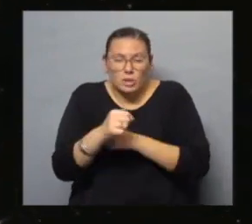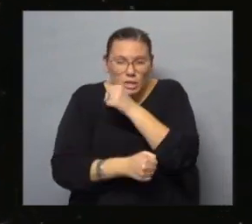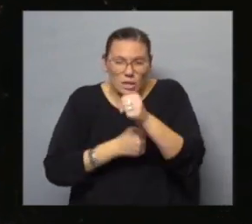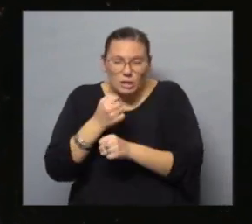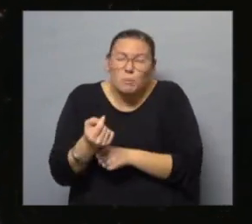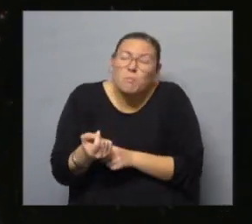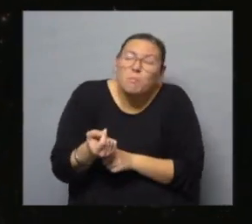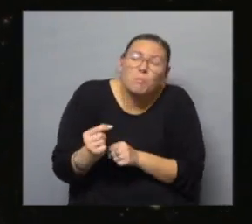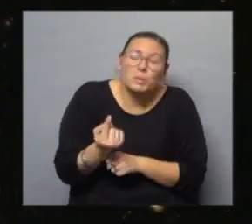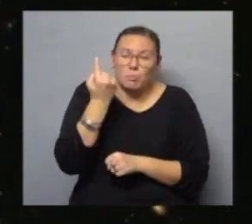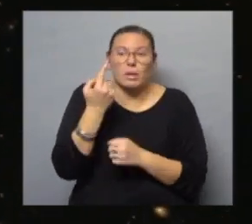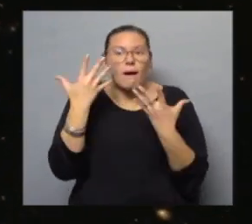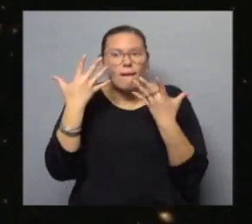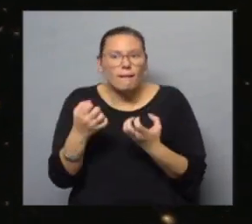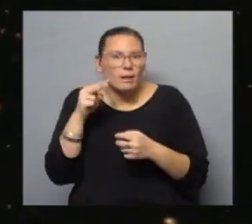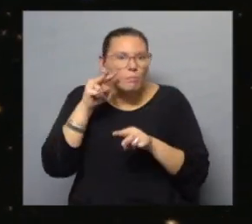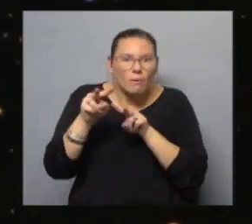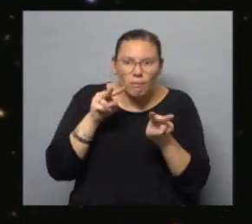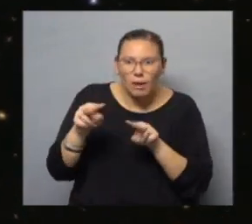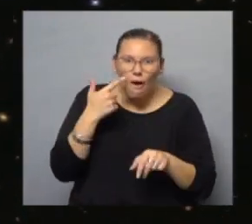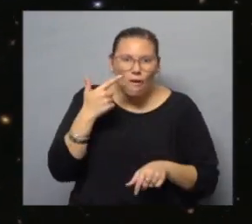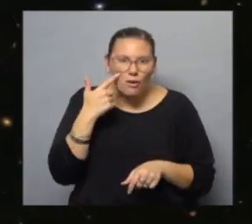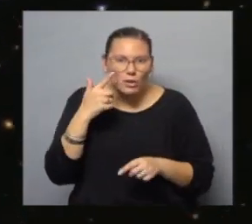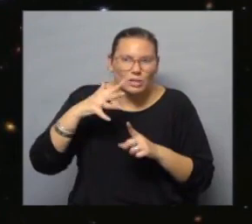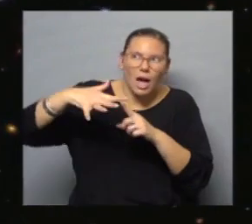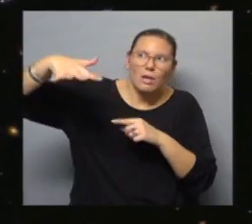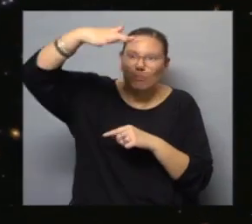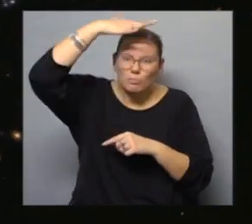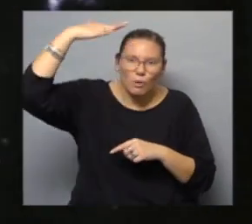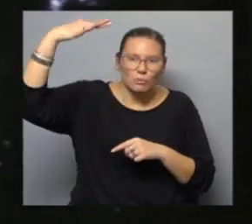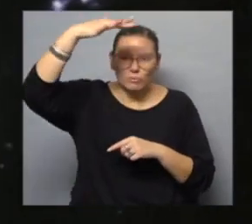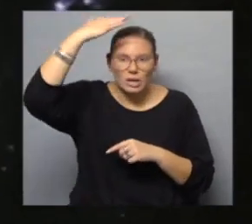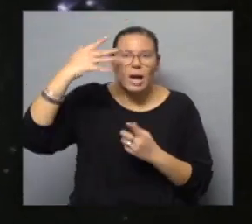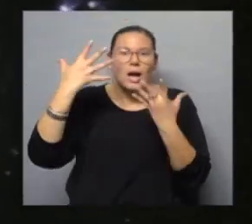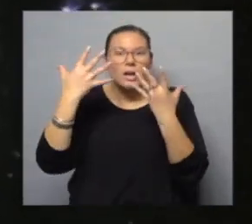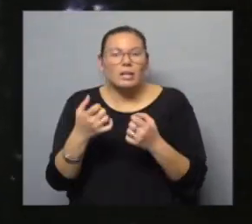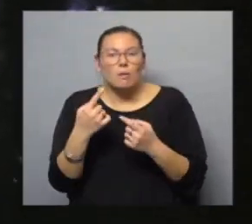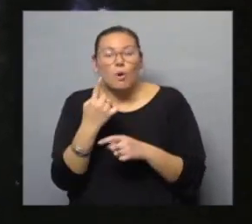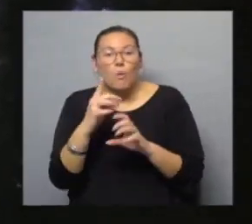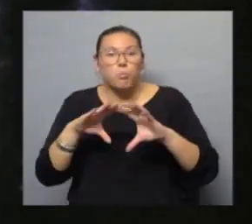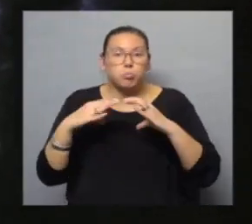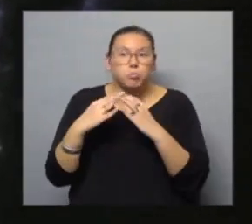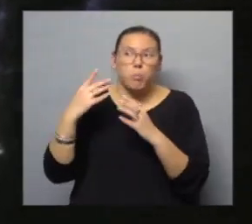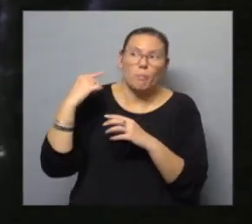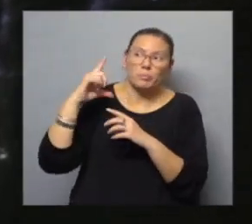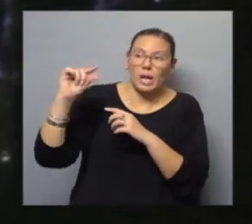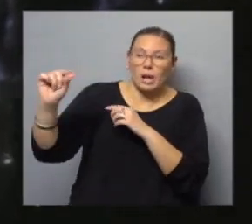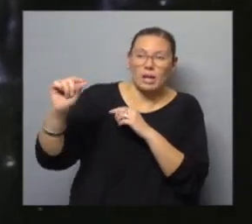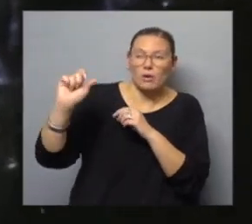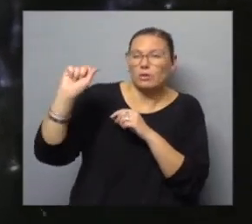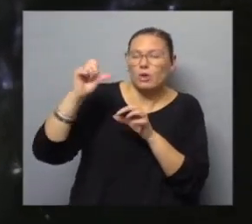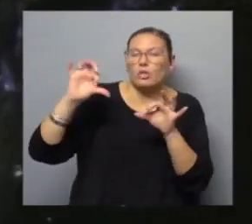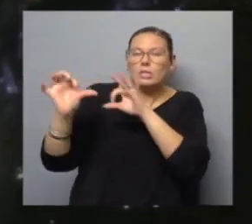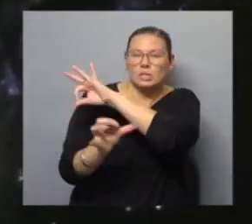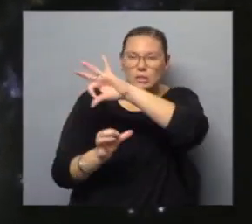¿no? Y queríamos espectros de una atmósfera planetaria, ¿no? De una atmósfera de un planeta que está más allá del sistema solar.